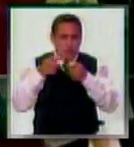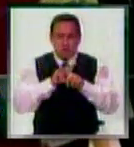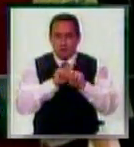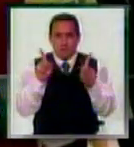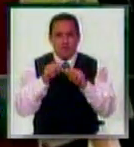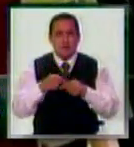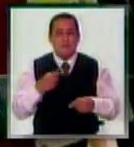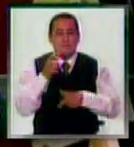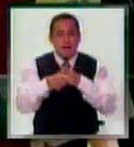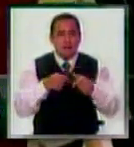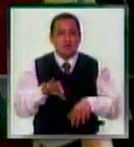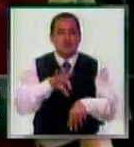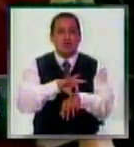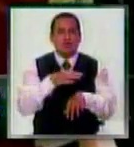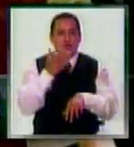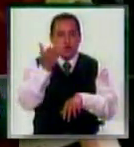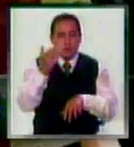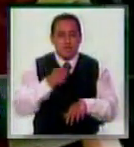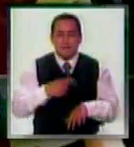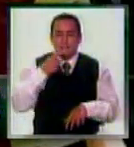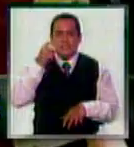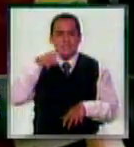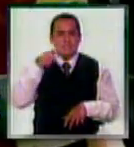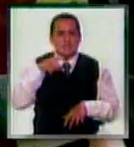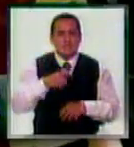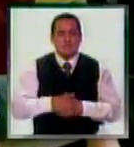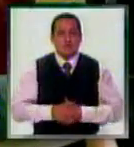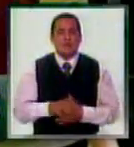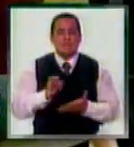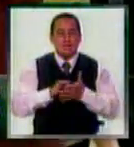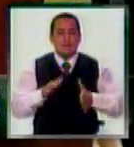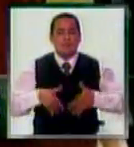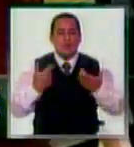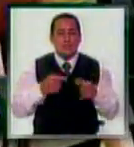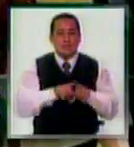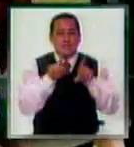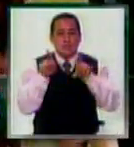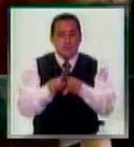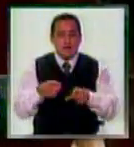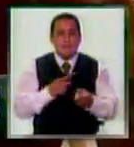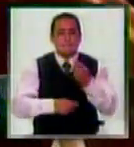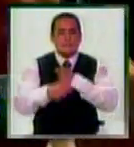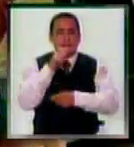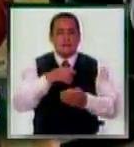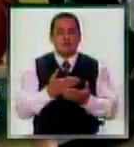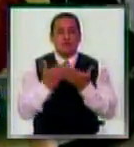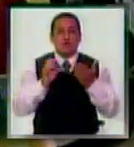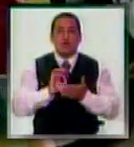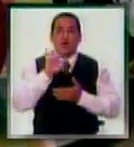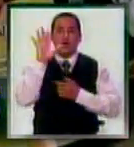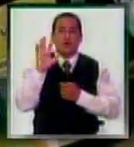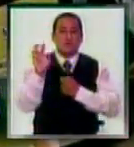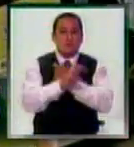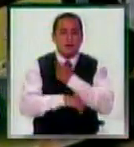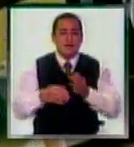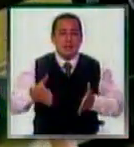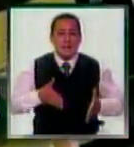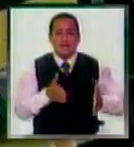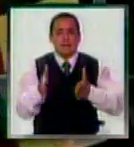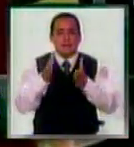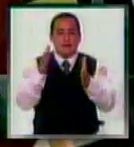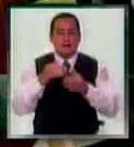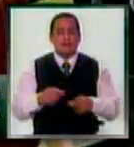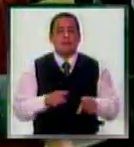Para eso, la posta médica, necesitamos que puedan también vender sus productos fuera. Carretera, tenemos